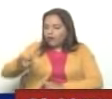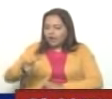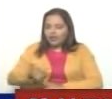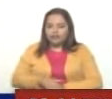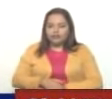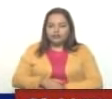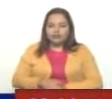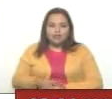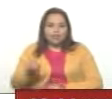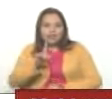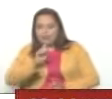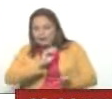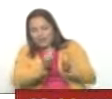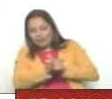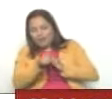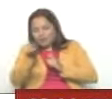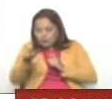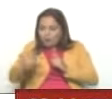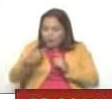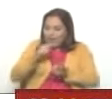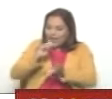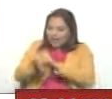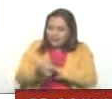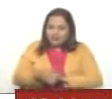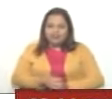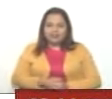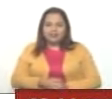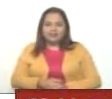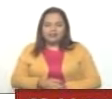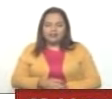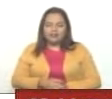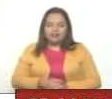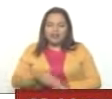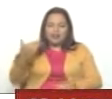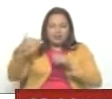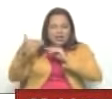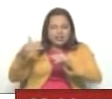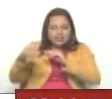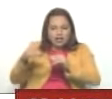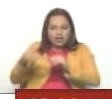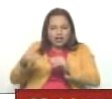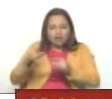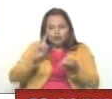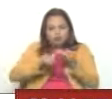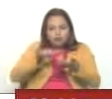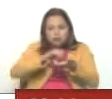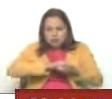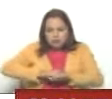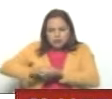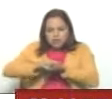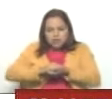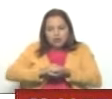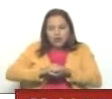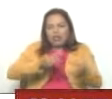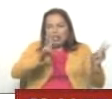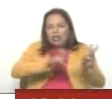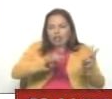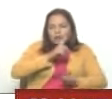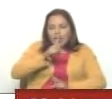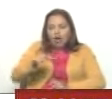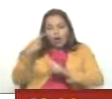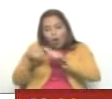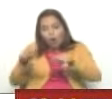me cambies, cámbiate de red. Mira, para que nos llegue otro mensajito, hace rato, bueno, nos escribían desde uno de Trujillo, que no llegaba bien la señal, en Mérida estaba muy